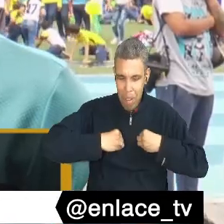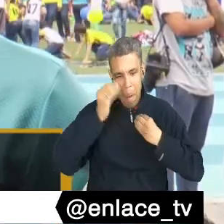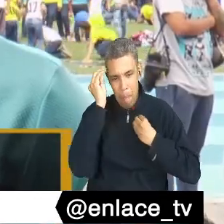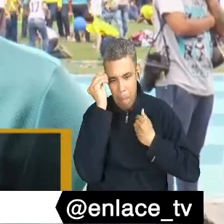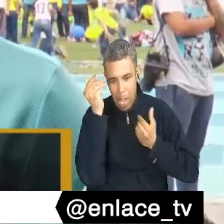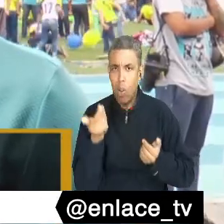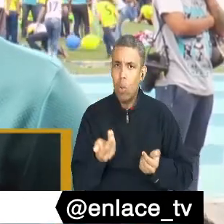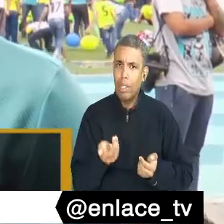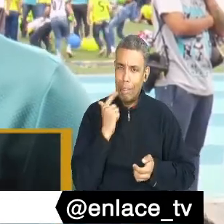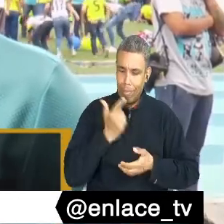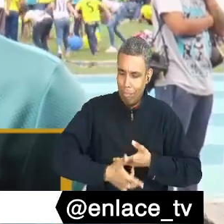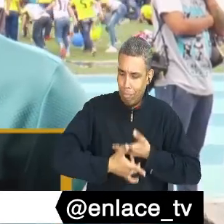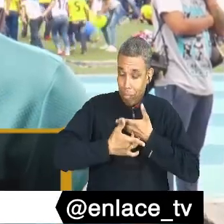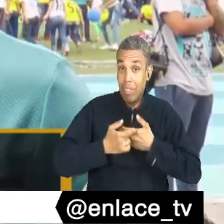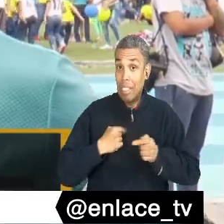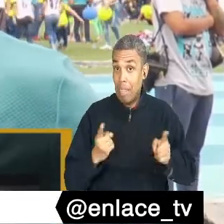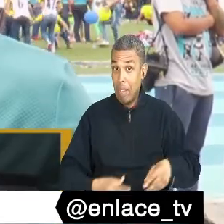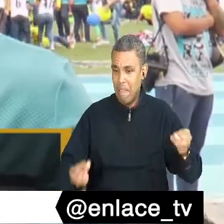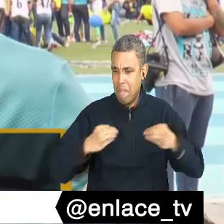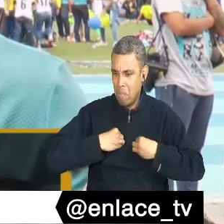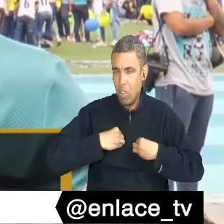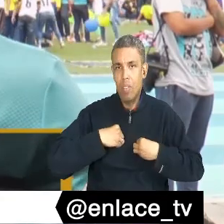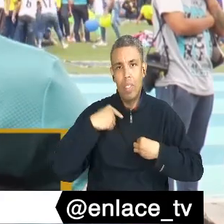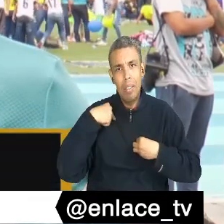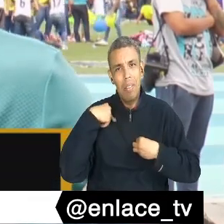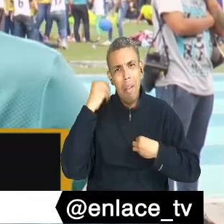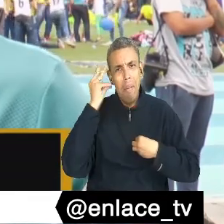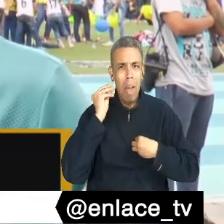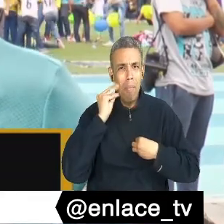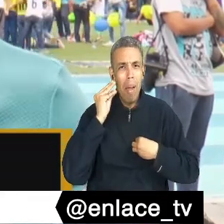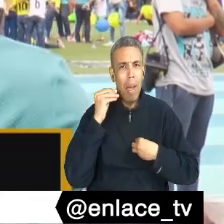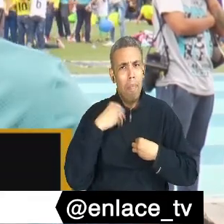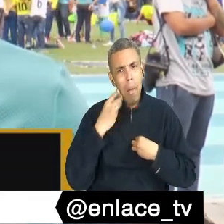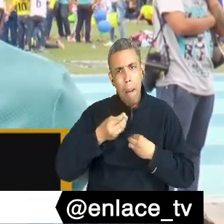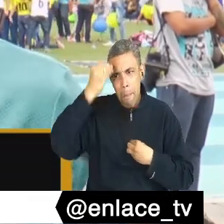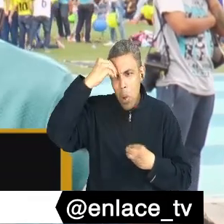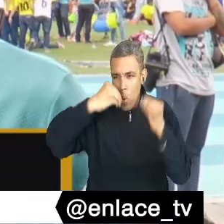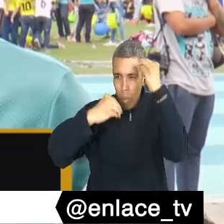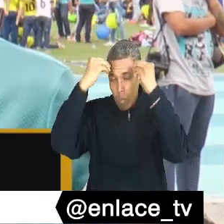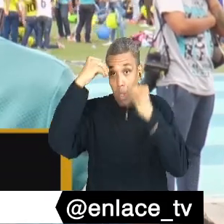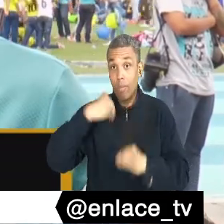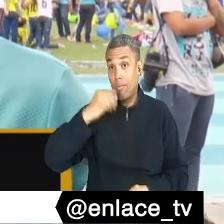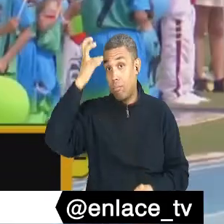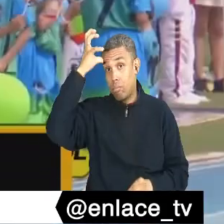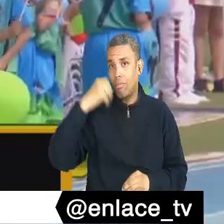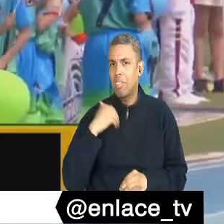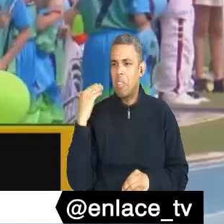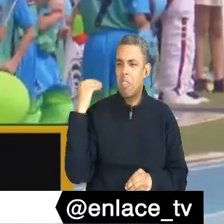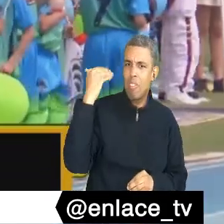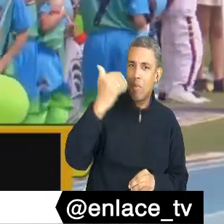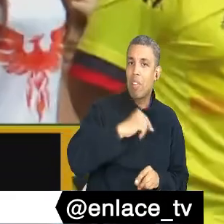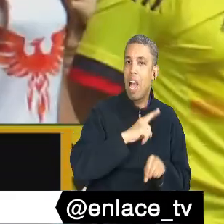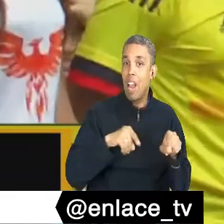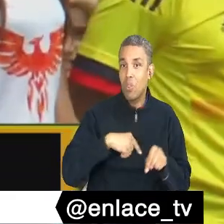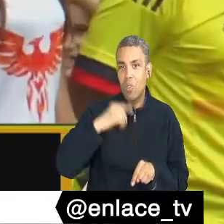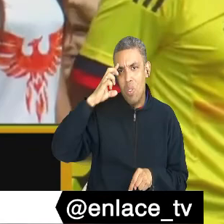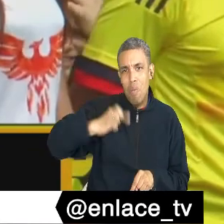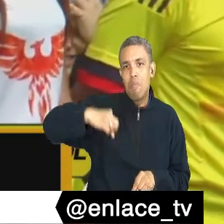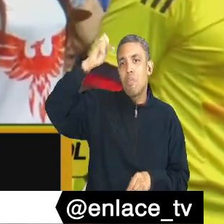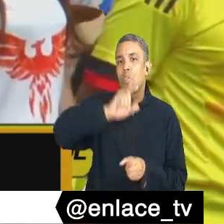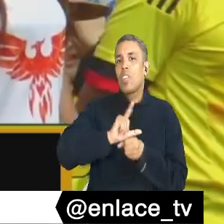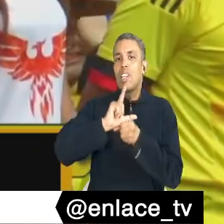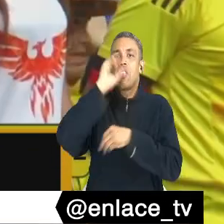a nivel profesional, y no solamente como personas, sino algunos de ellos van a poder cumplir ese sueño, jugar fútbol profesional. También la integración de